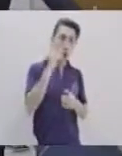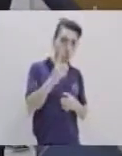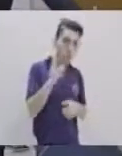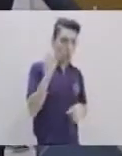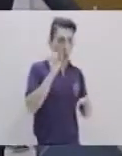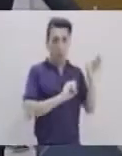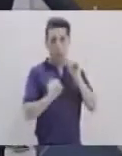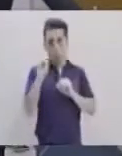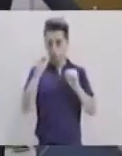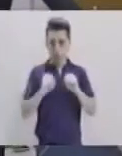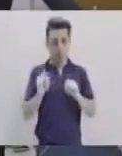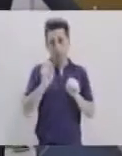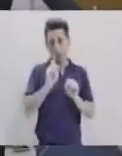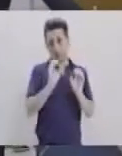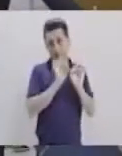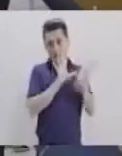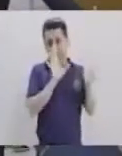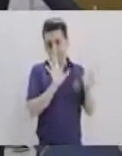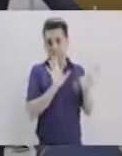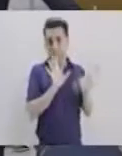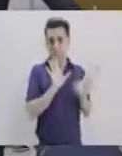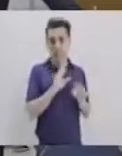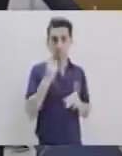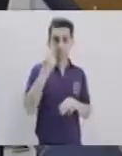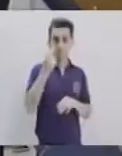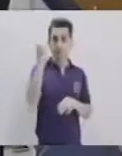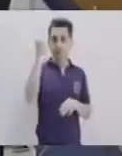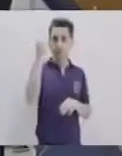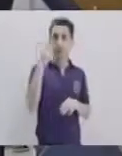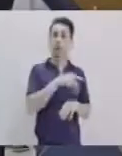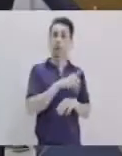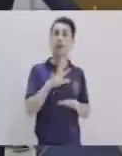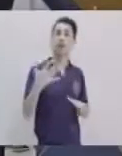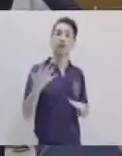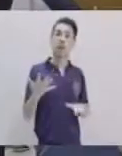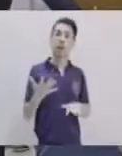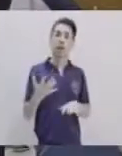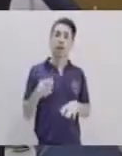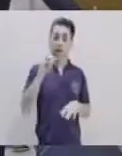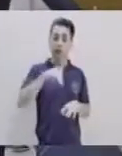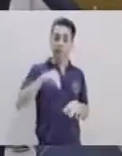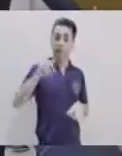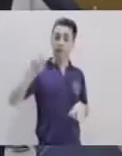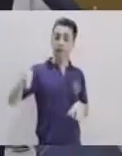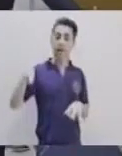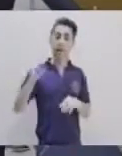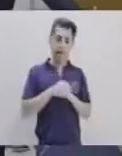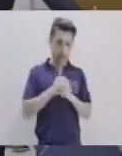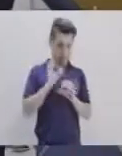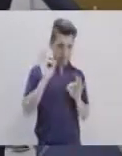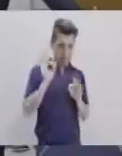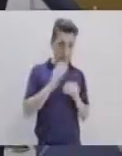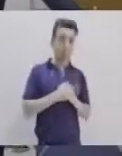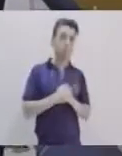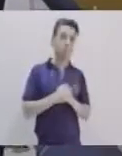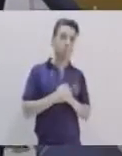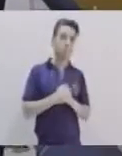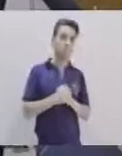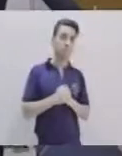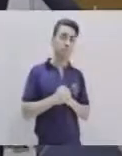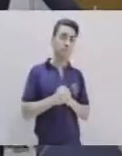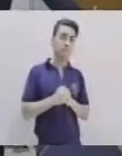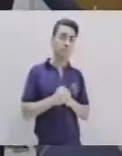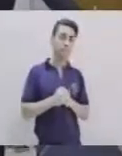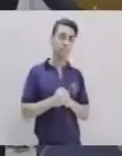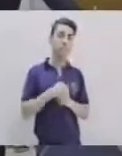no podríamos colocarlo y de todas maneras se entendería que es una mn. ¿De acuerdo? Sí. Entonces, si en